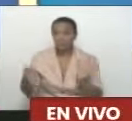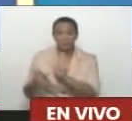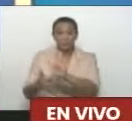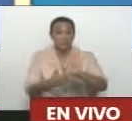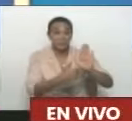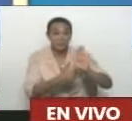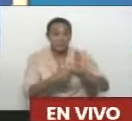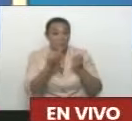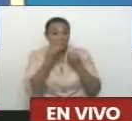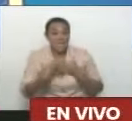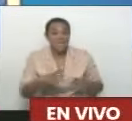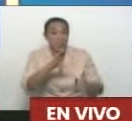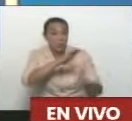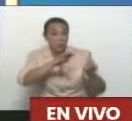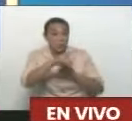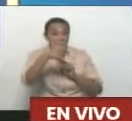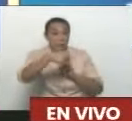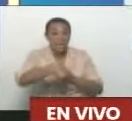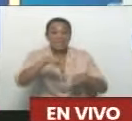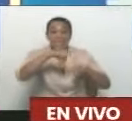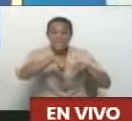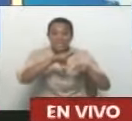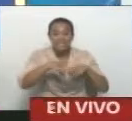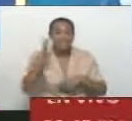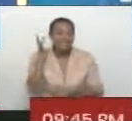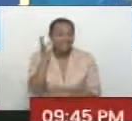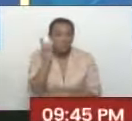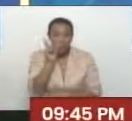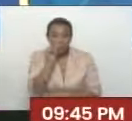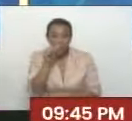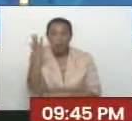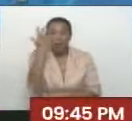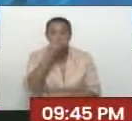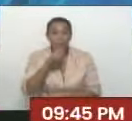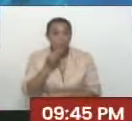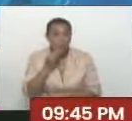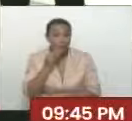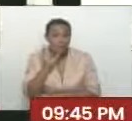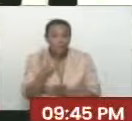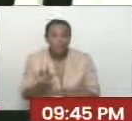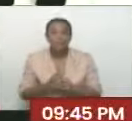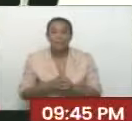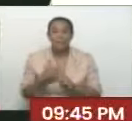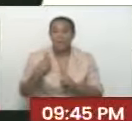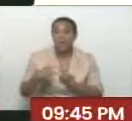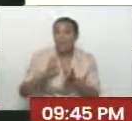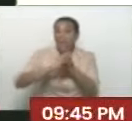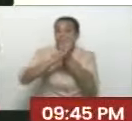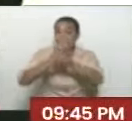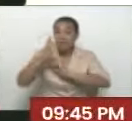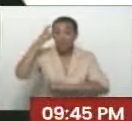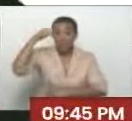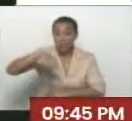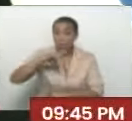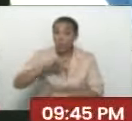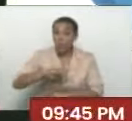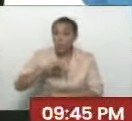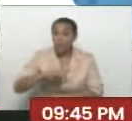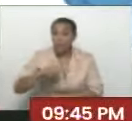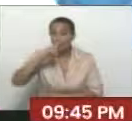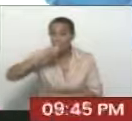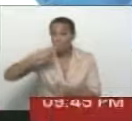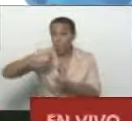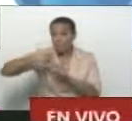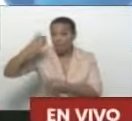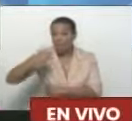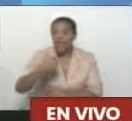manifestación hermosísima de niños, niñas, jóvenes. Pero para terminar el programa de hoy, el